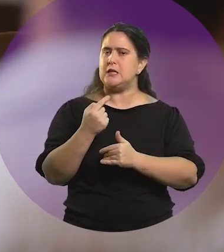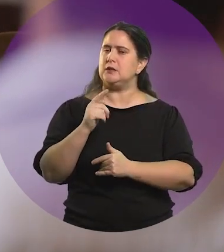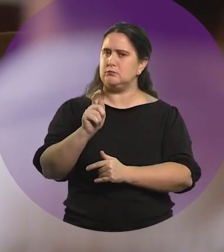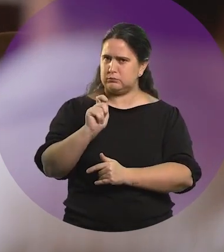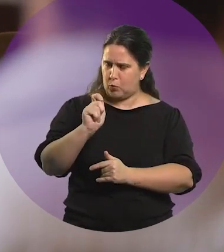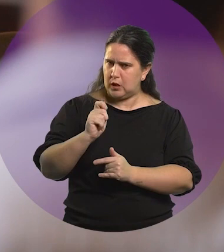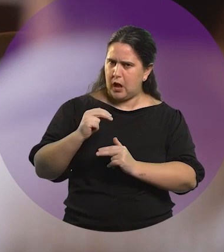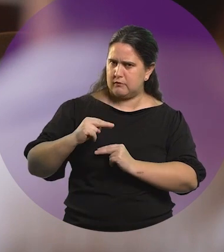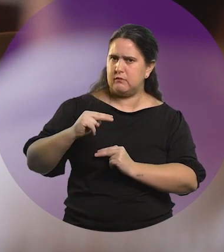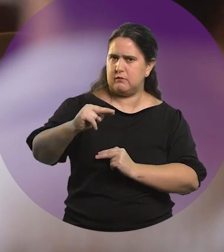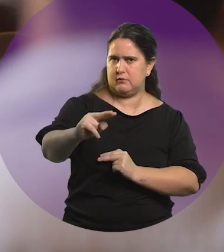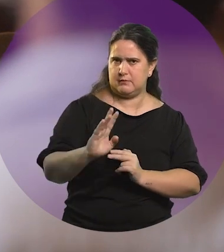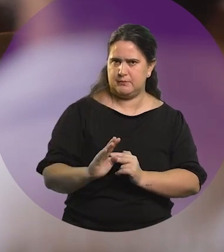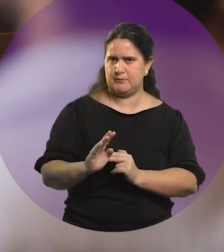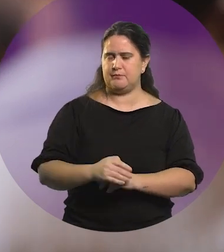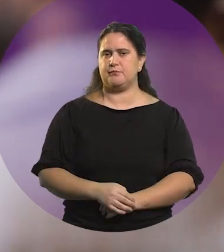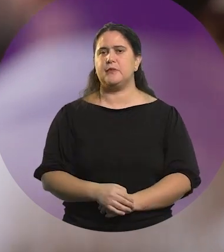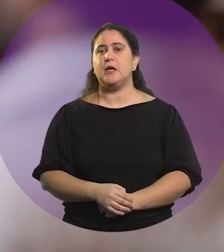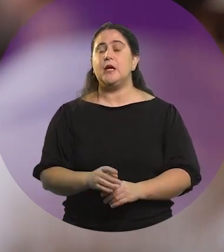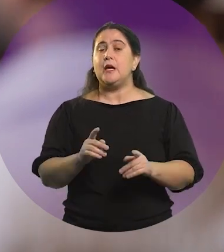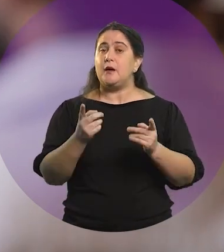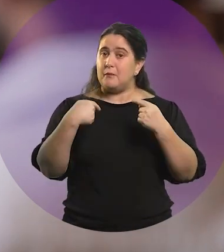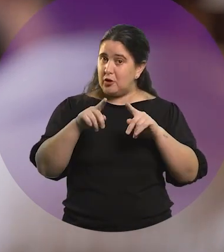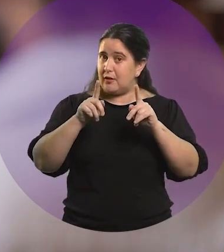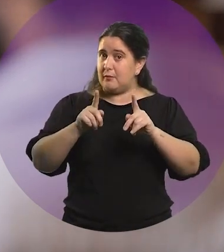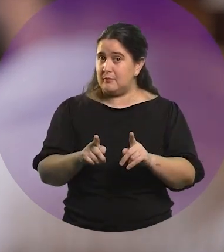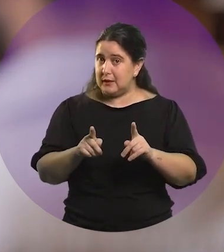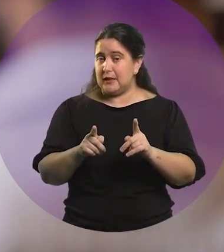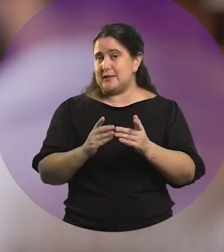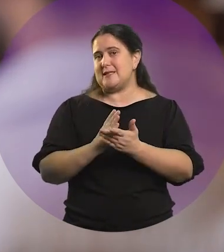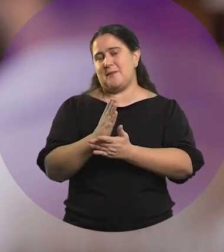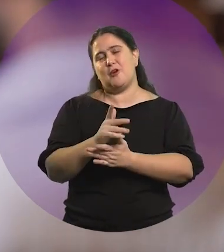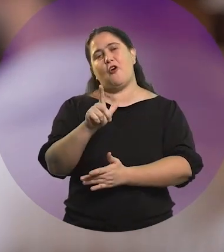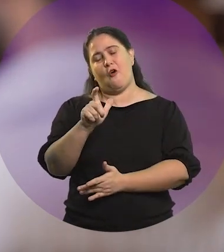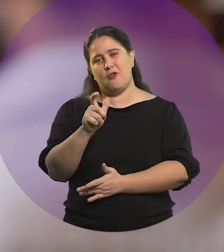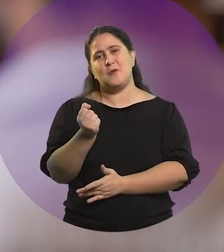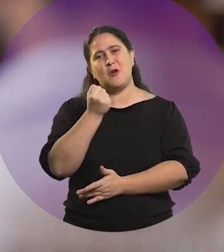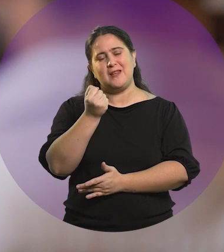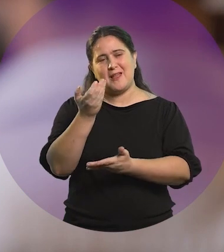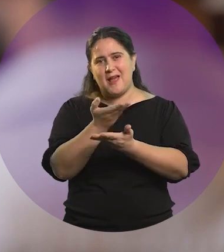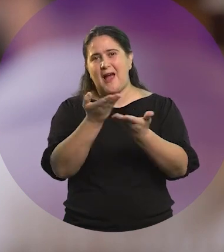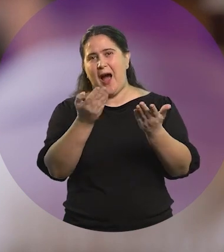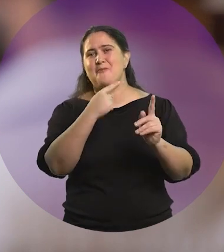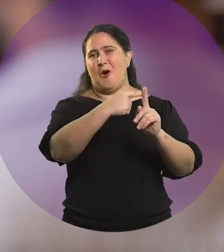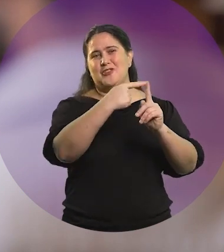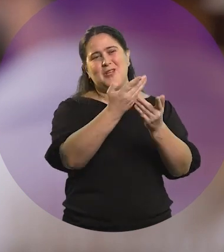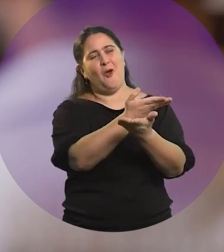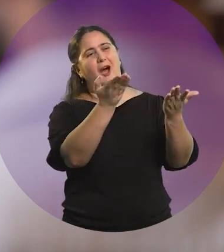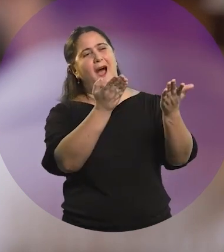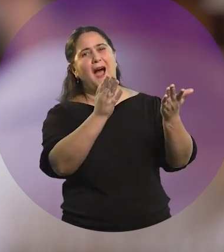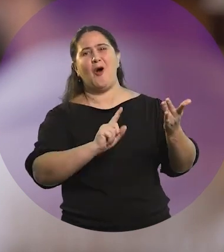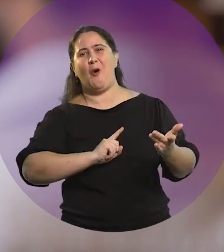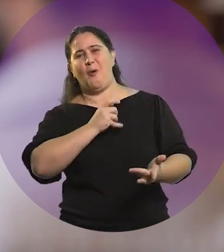que se mantuvo a lo largo del tiempo. No obstante eso, siempre está bueno destacar lo positivo